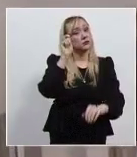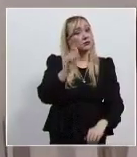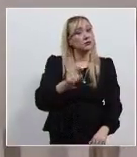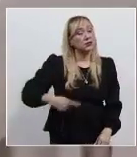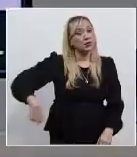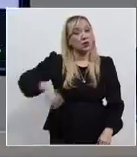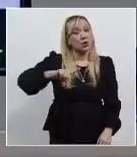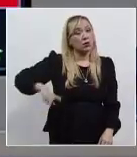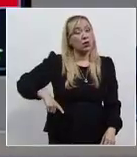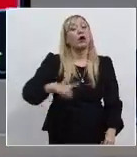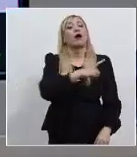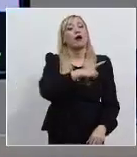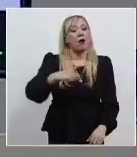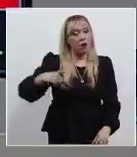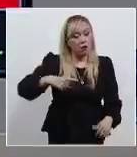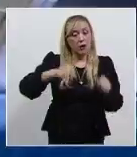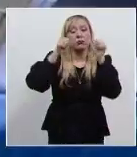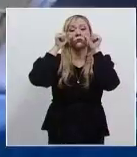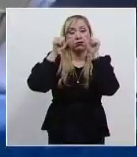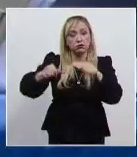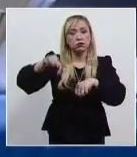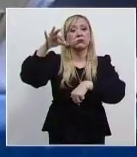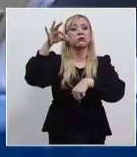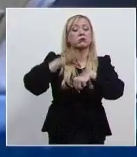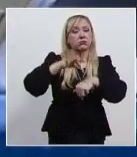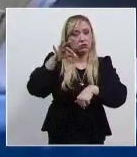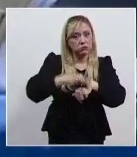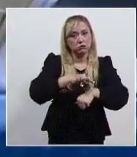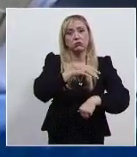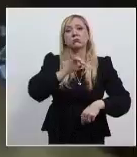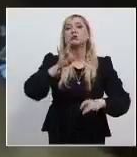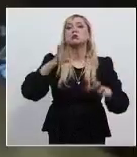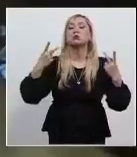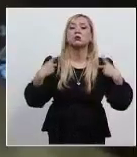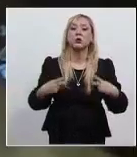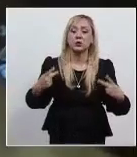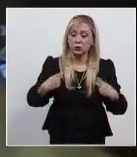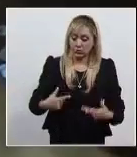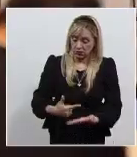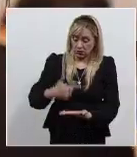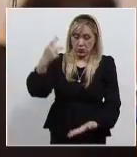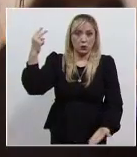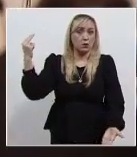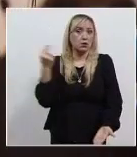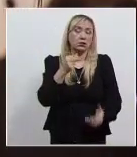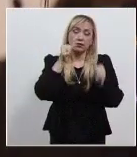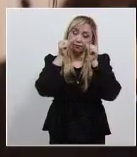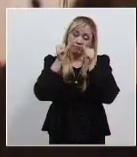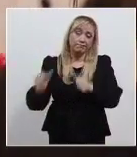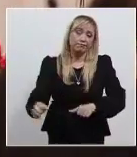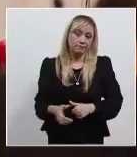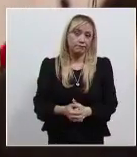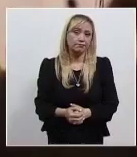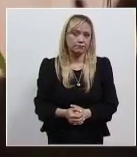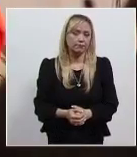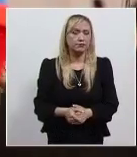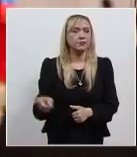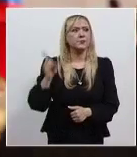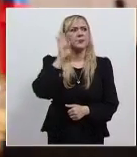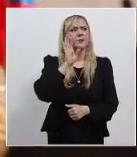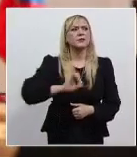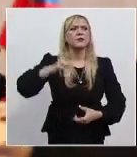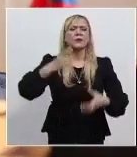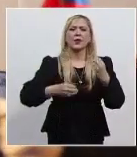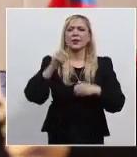niegue servicios de salud ni que la negativa del servicio ponga en riesgo la salud de las personas. El ministro Alberto Pérez Dayán acudió a